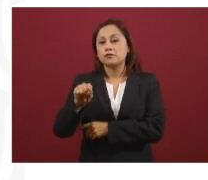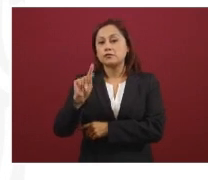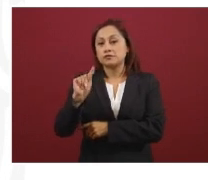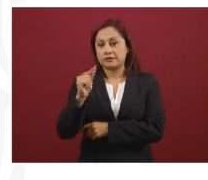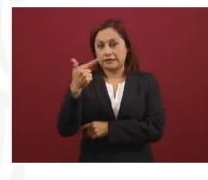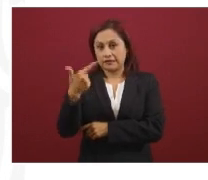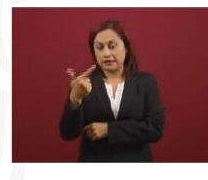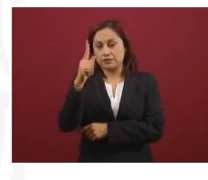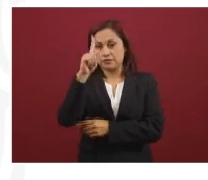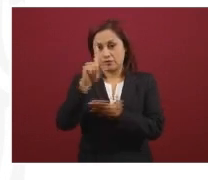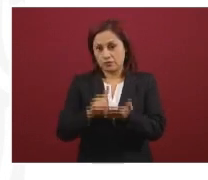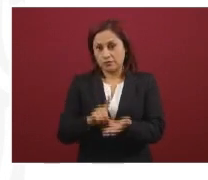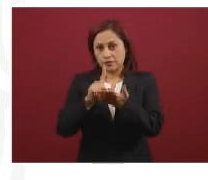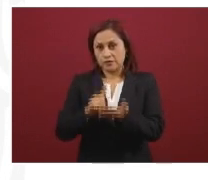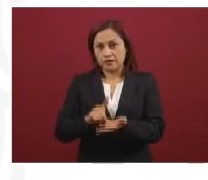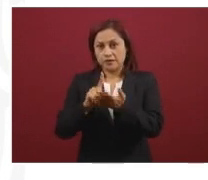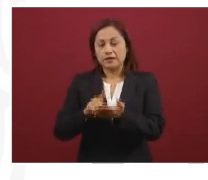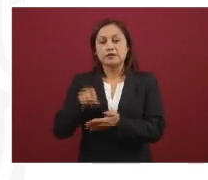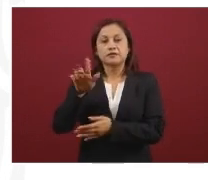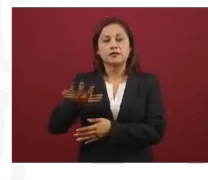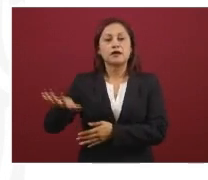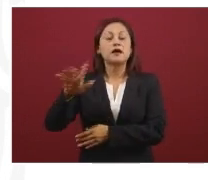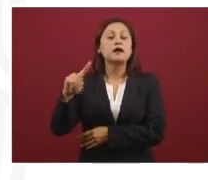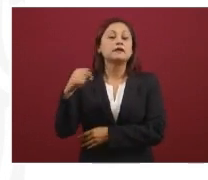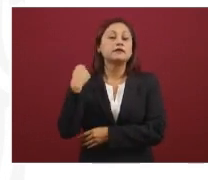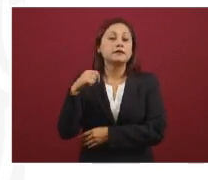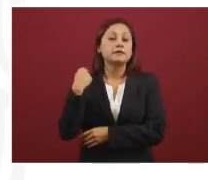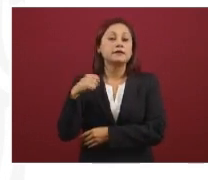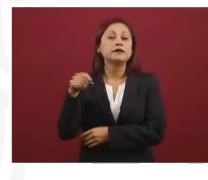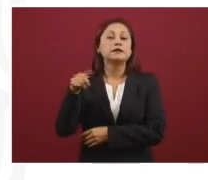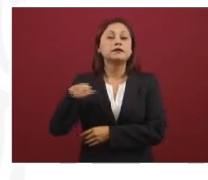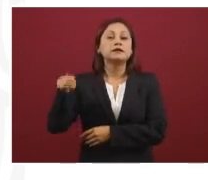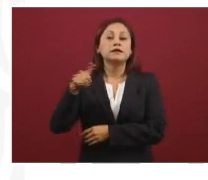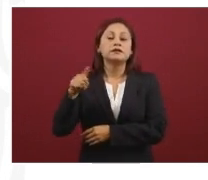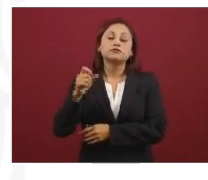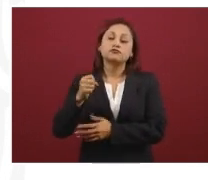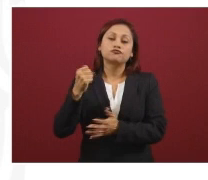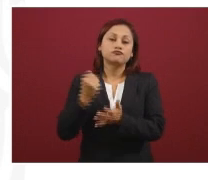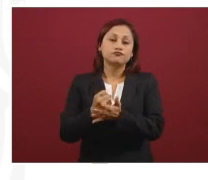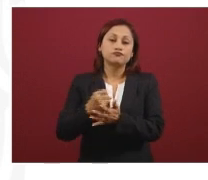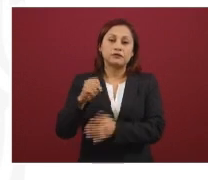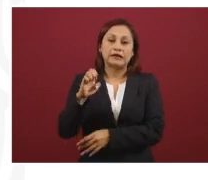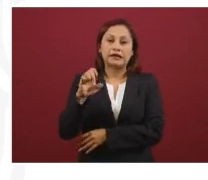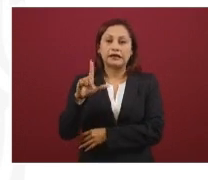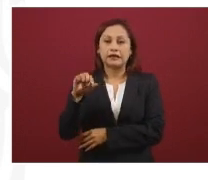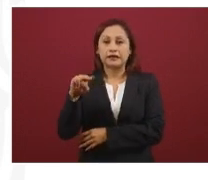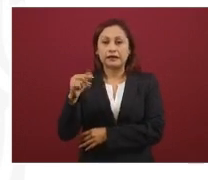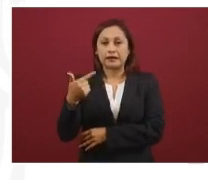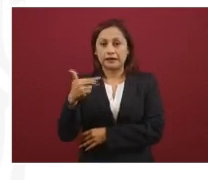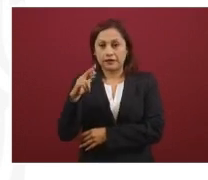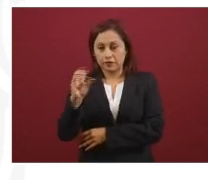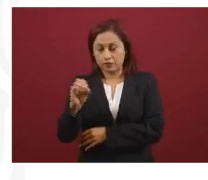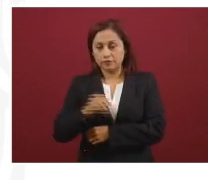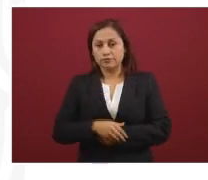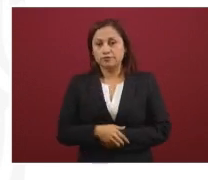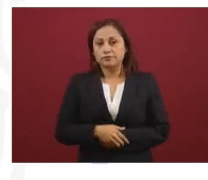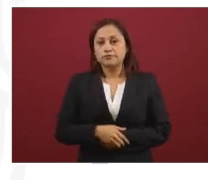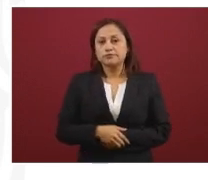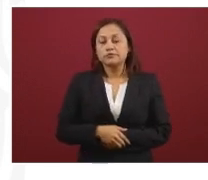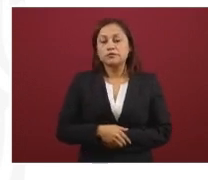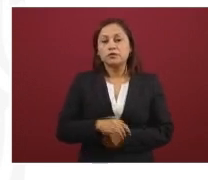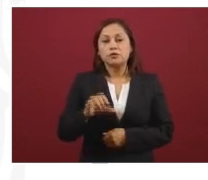litro en Centro Tabasco, servicio El Negro. Y luego tenemos en